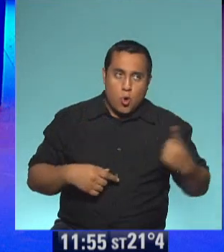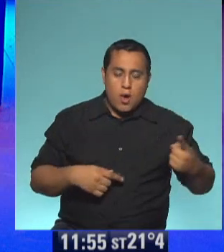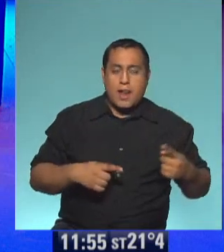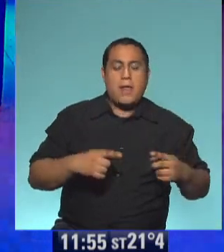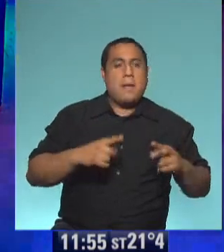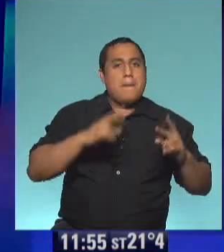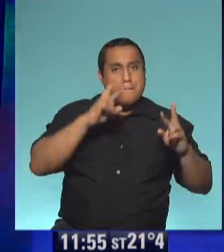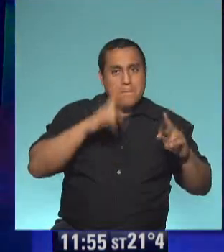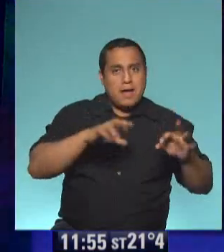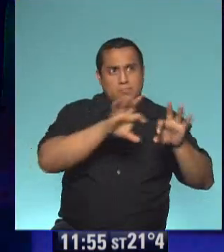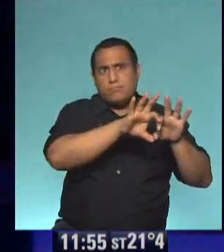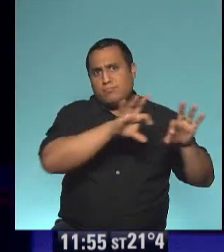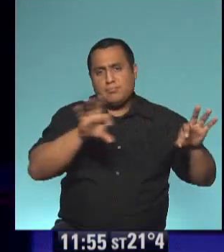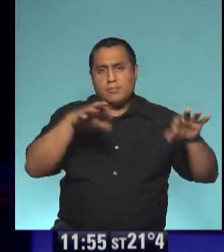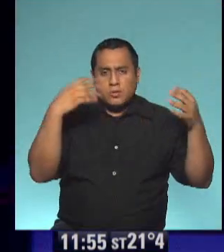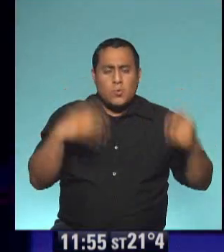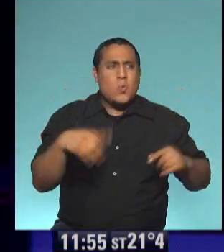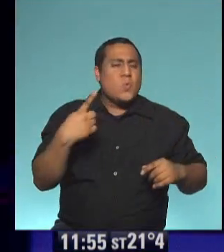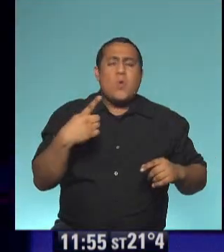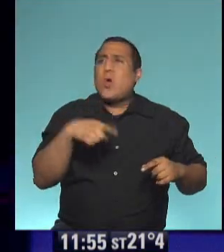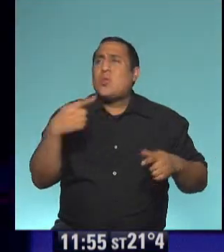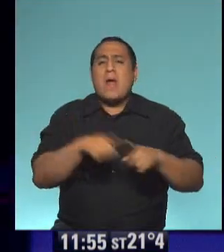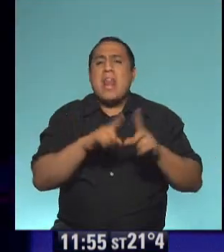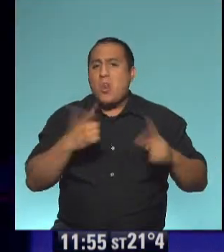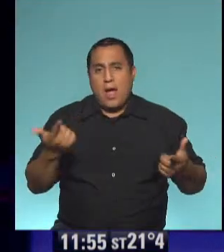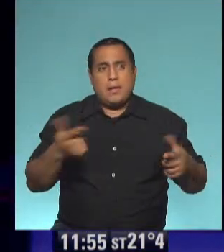pan flauta descomunal, único.